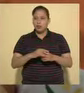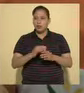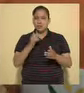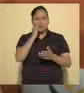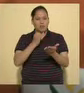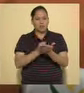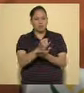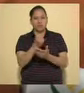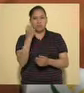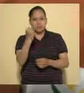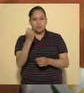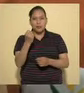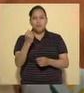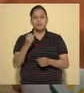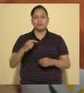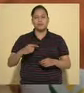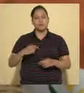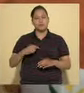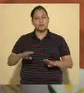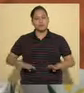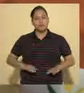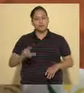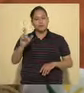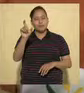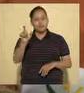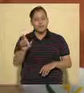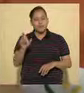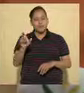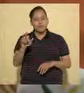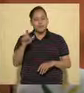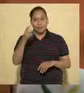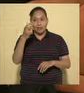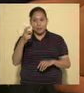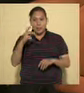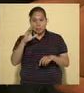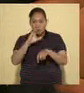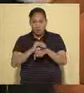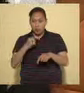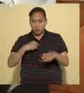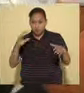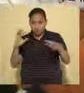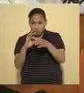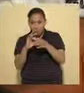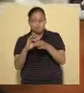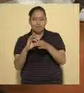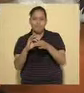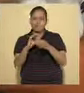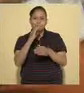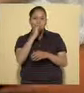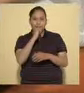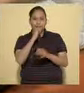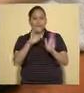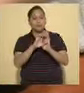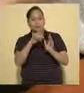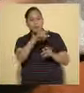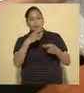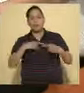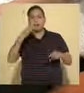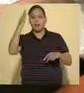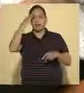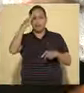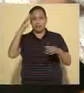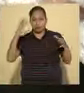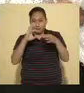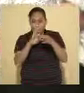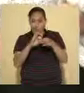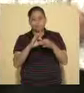determinante, obviamente no va a permitir que tú te puedas relacionar, por ejemplo, con gentes líderes.